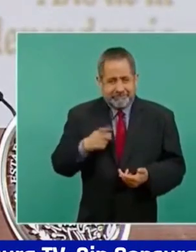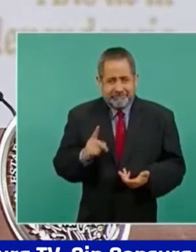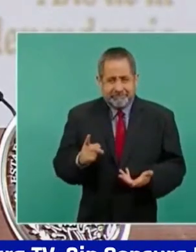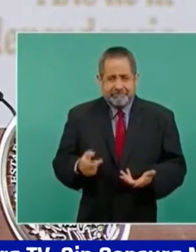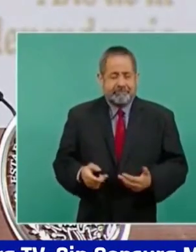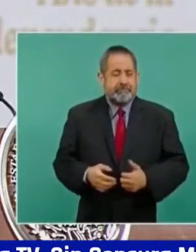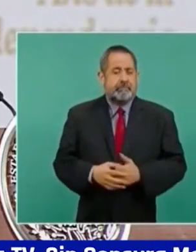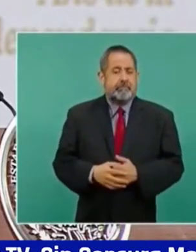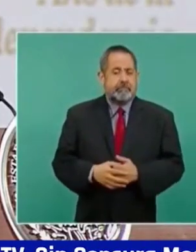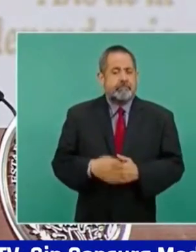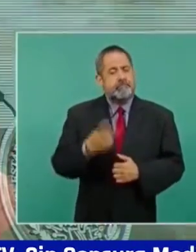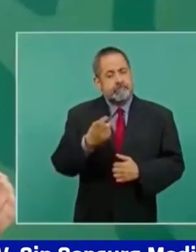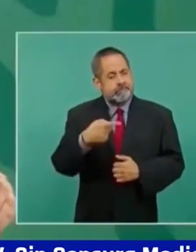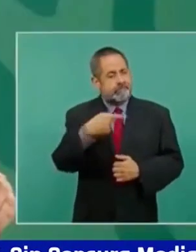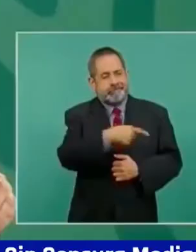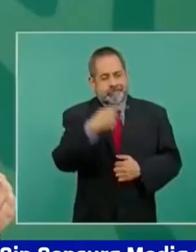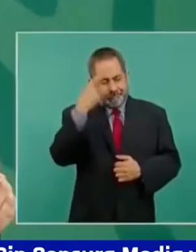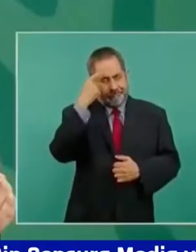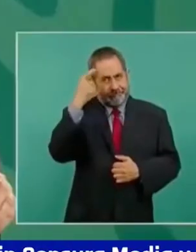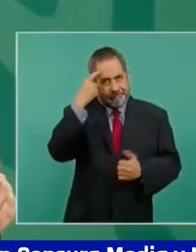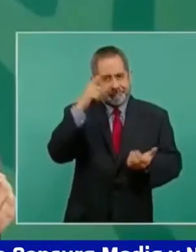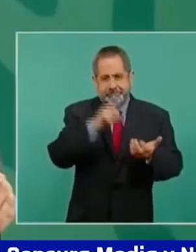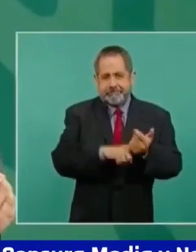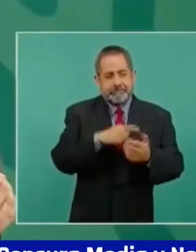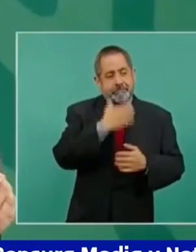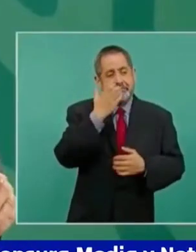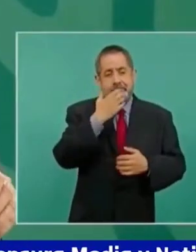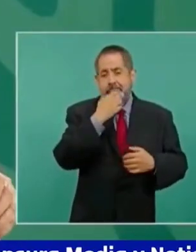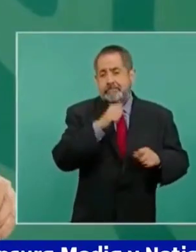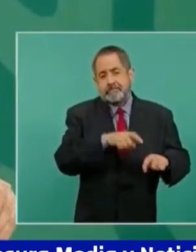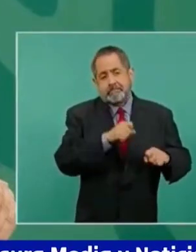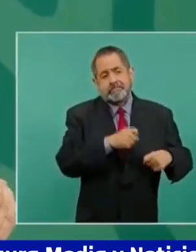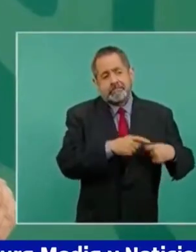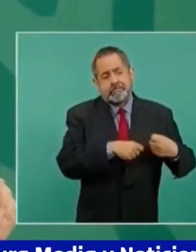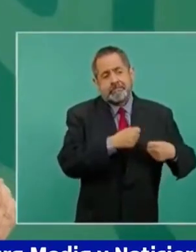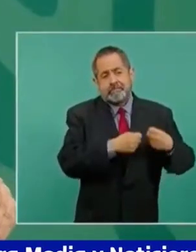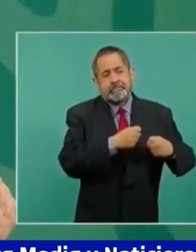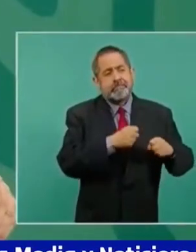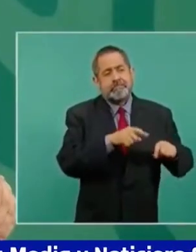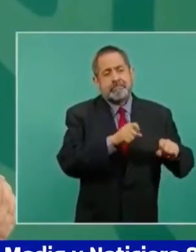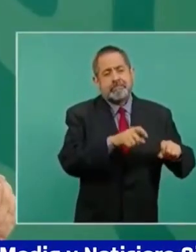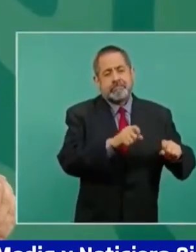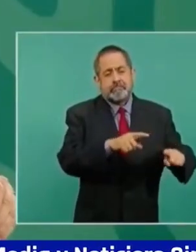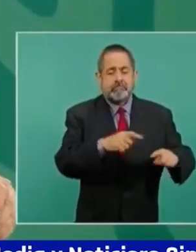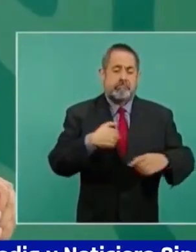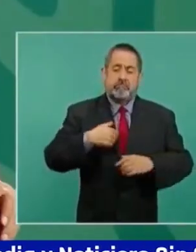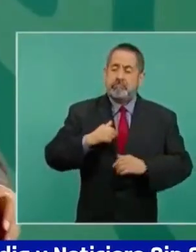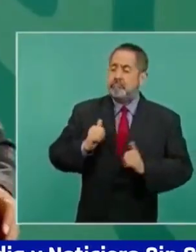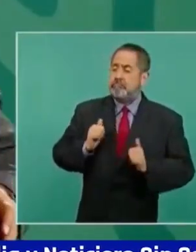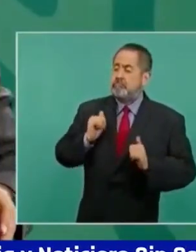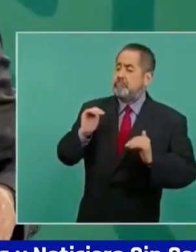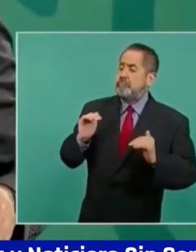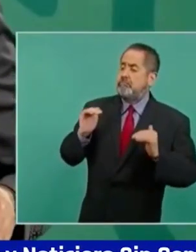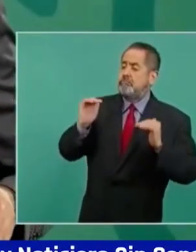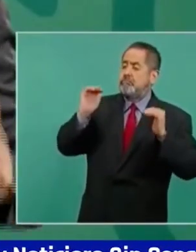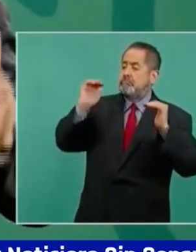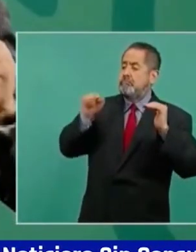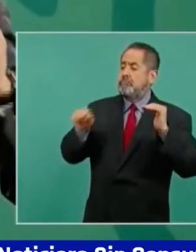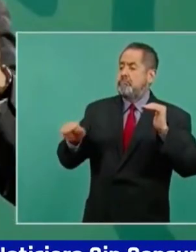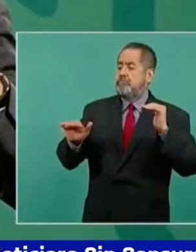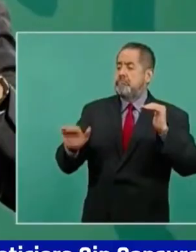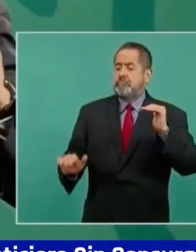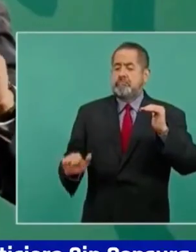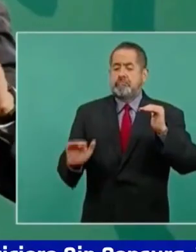Tiene que ver con este pensamiento conservador de buscar ser superiores.